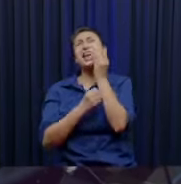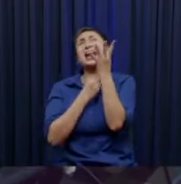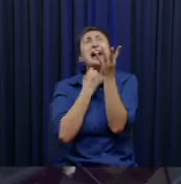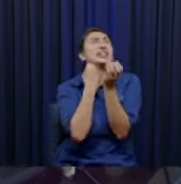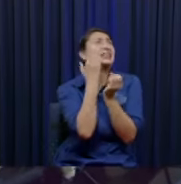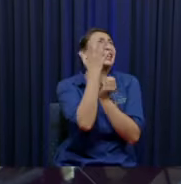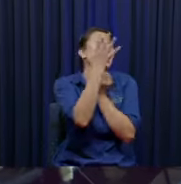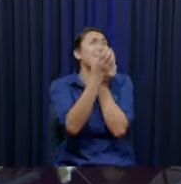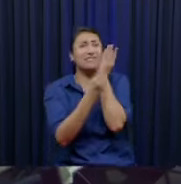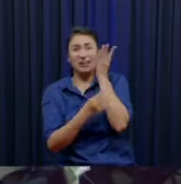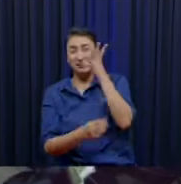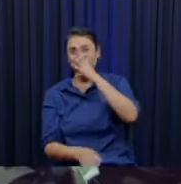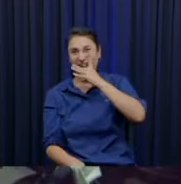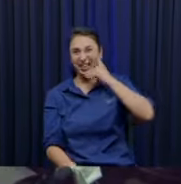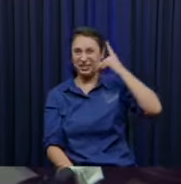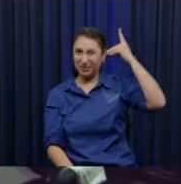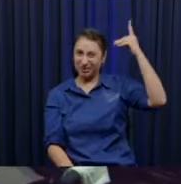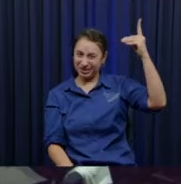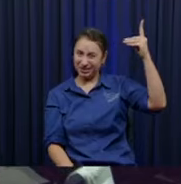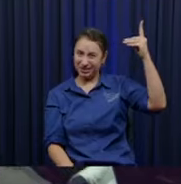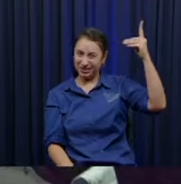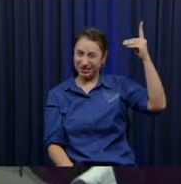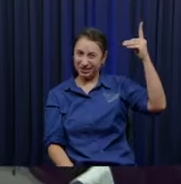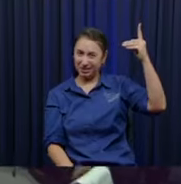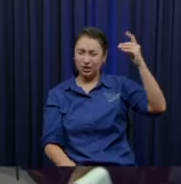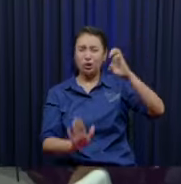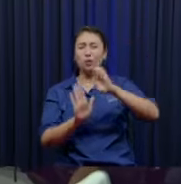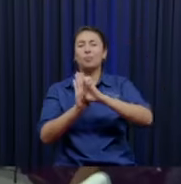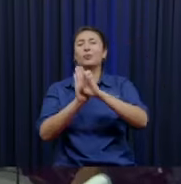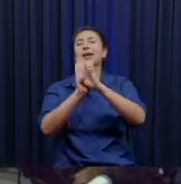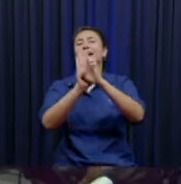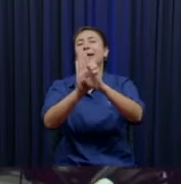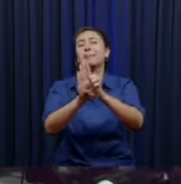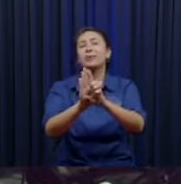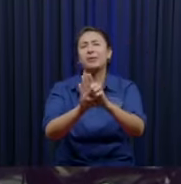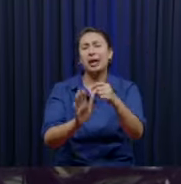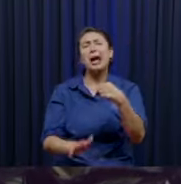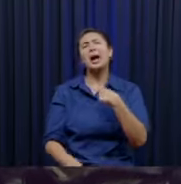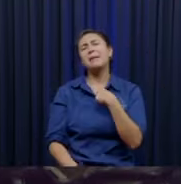desconocidos, ¿verdad? Por ejemplo, ¿quién hizo Amazing Grace?